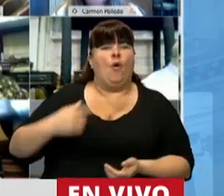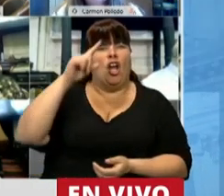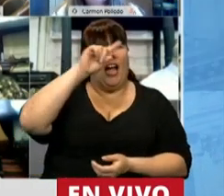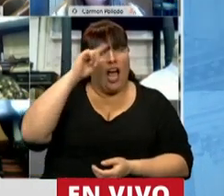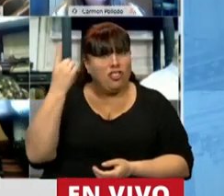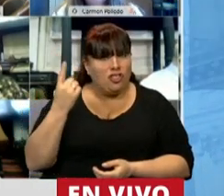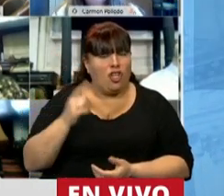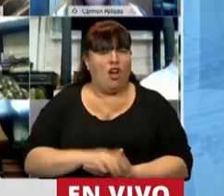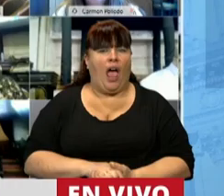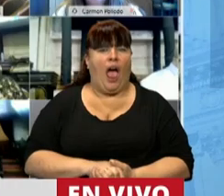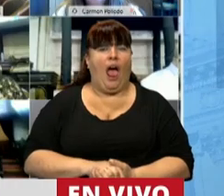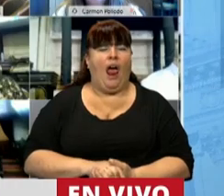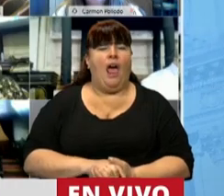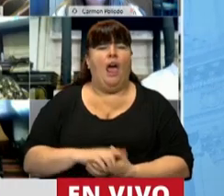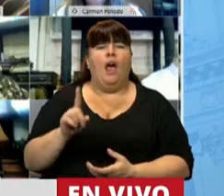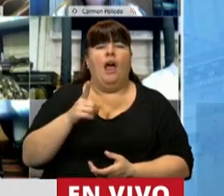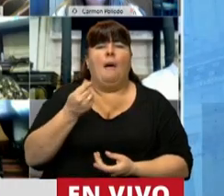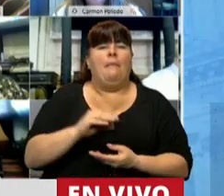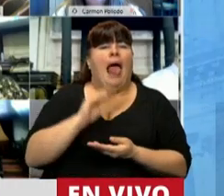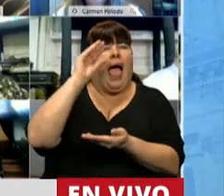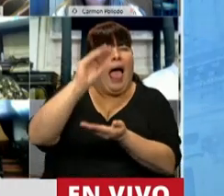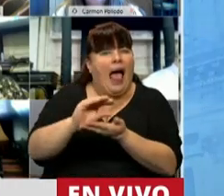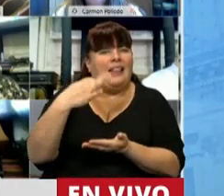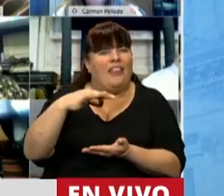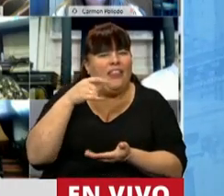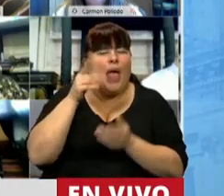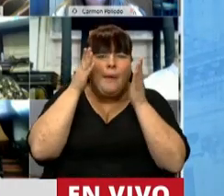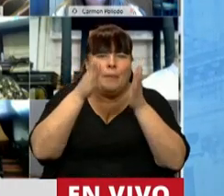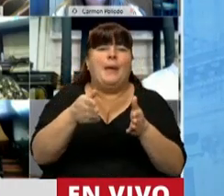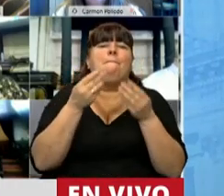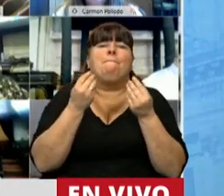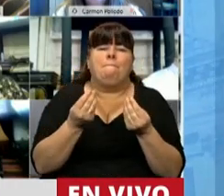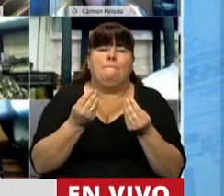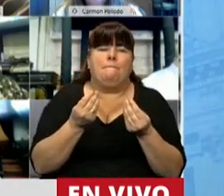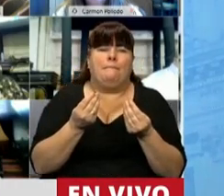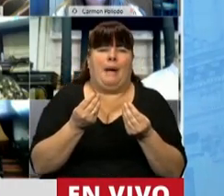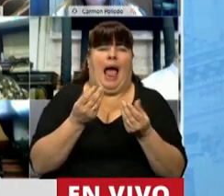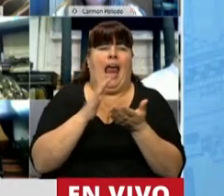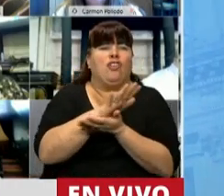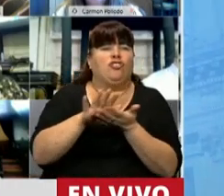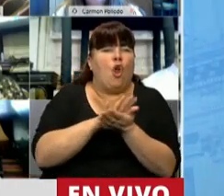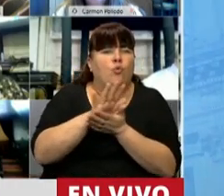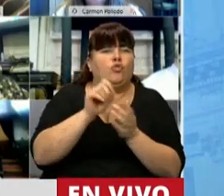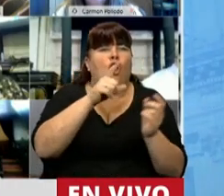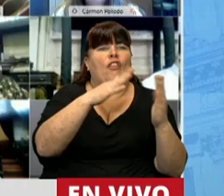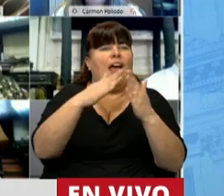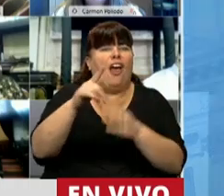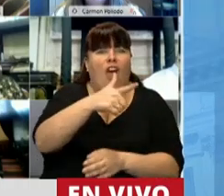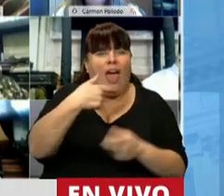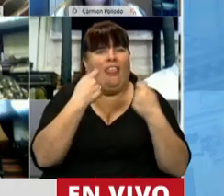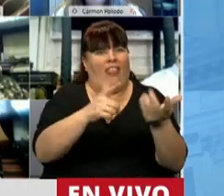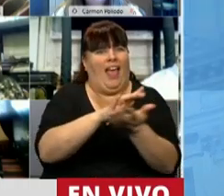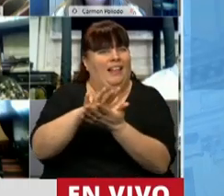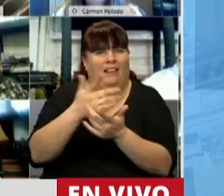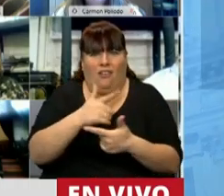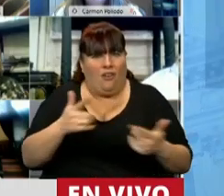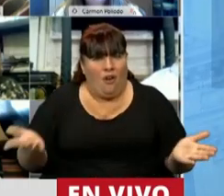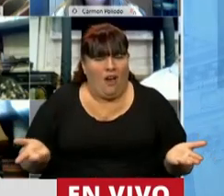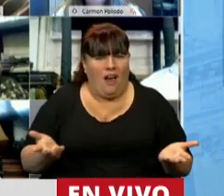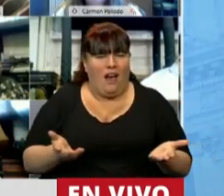Nacional, no está ejecutando el dinero que tiene que estar destinado a la solución habitacional.